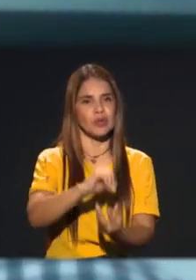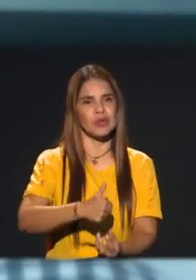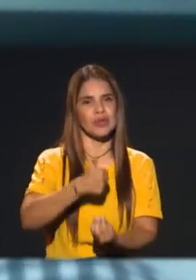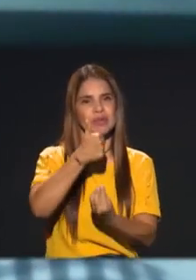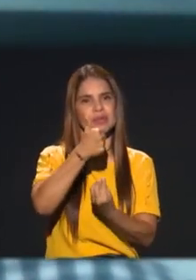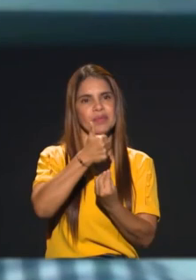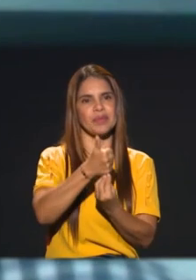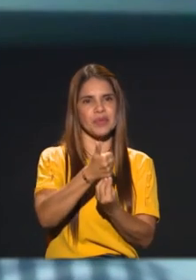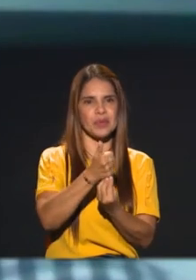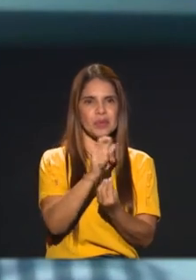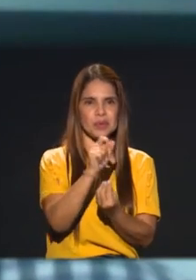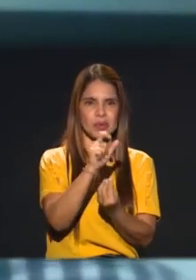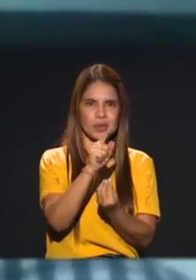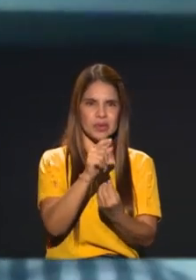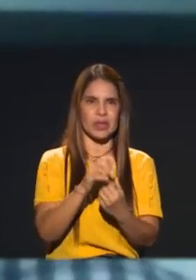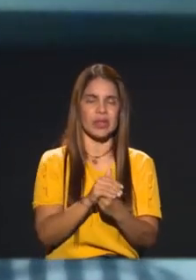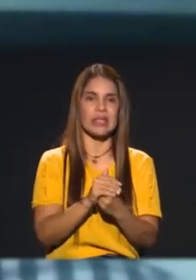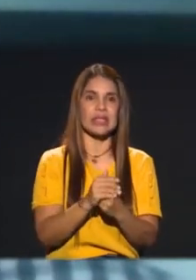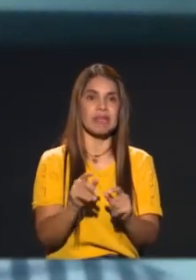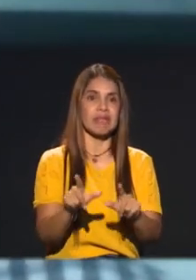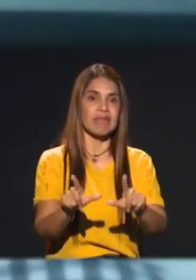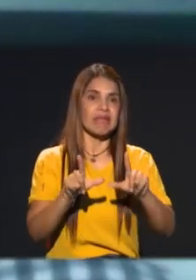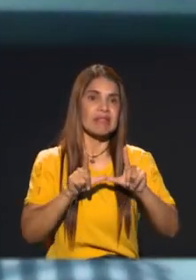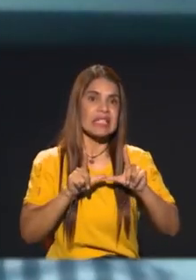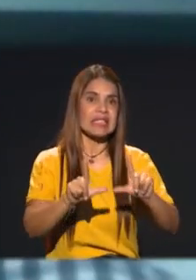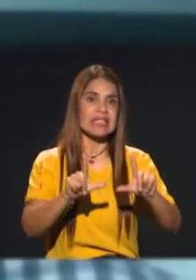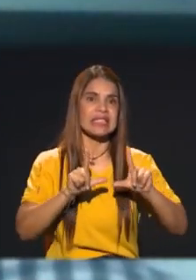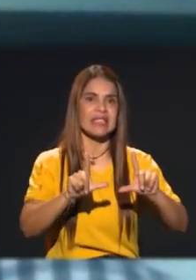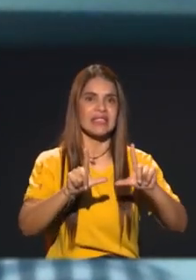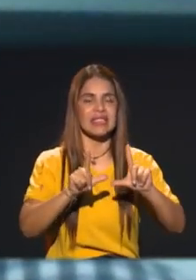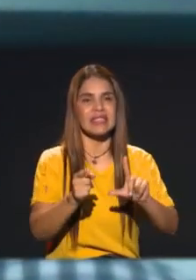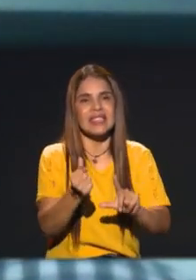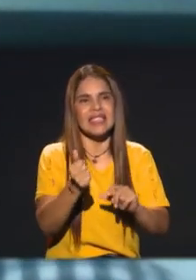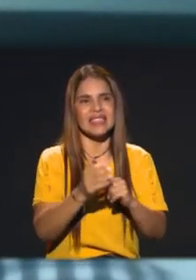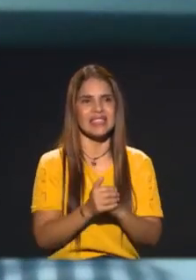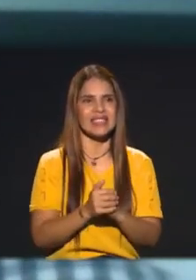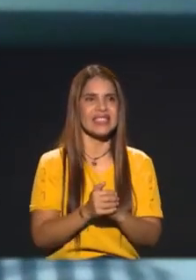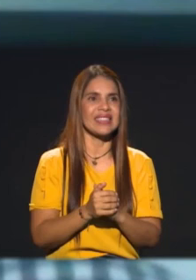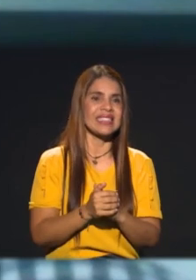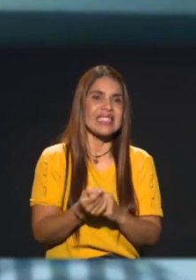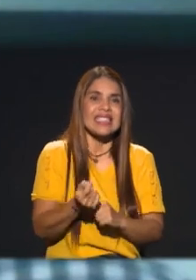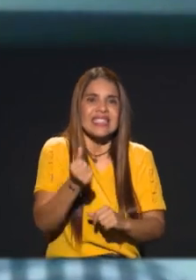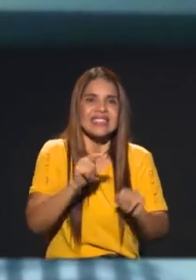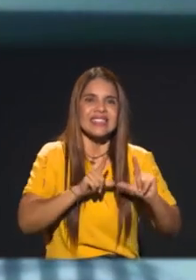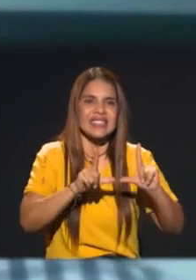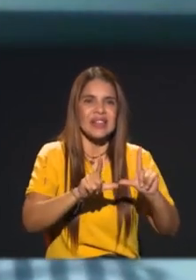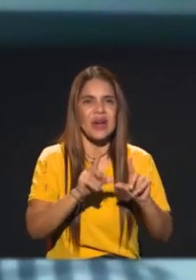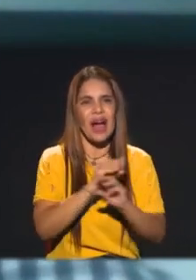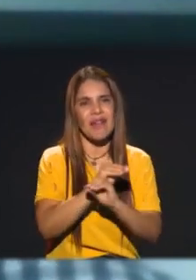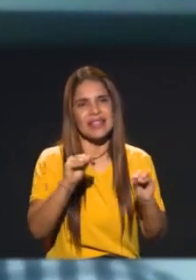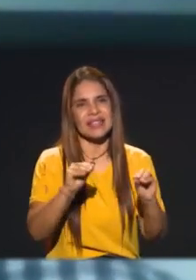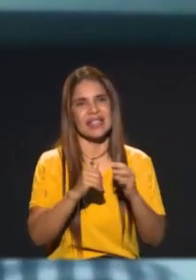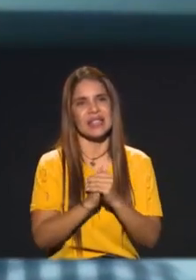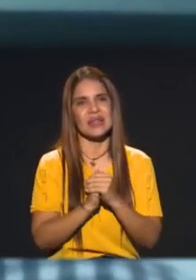grado 11. Y esa promoción, inclusive en los memes que sacan en las cosas, les han dicho que